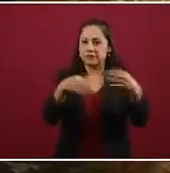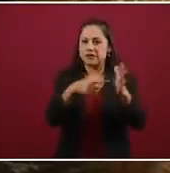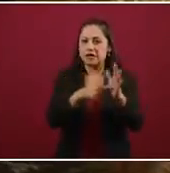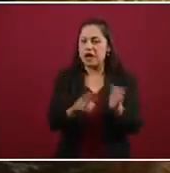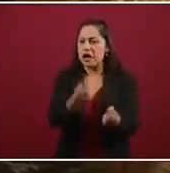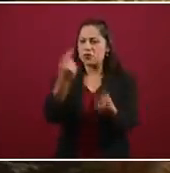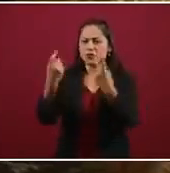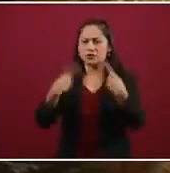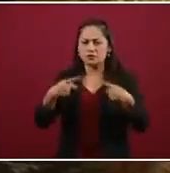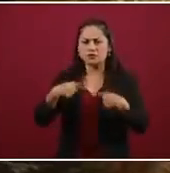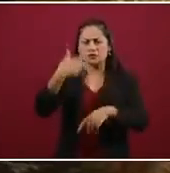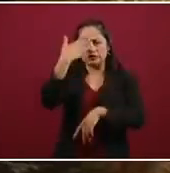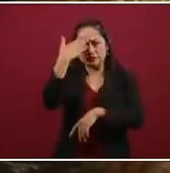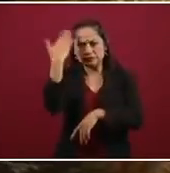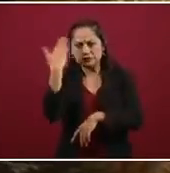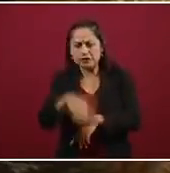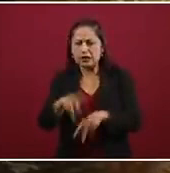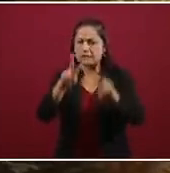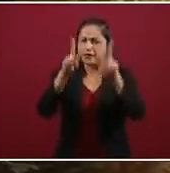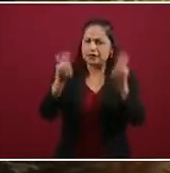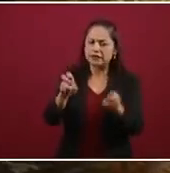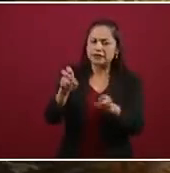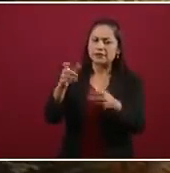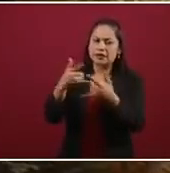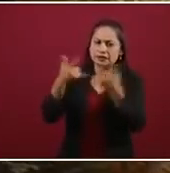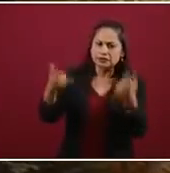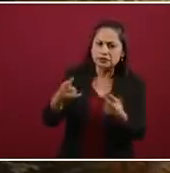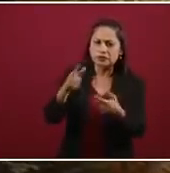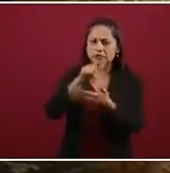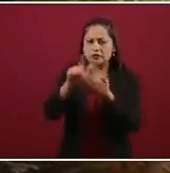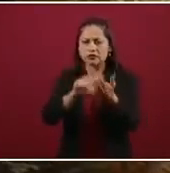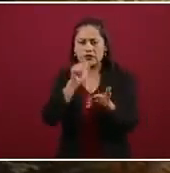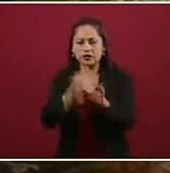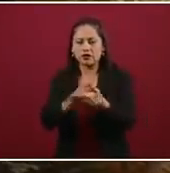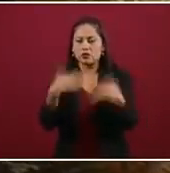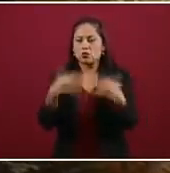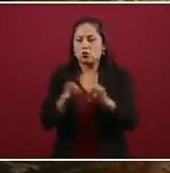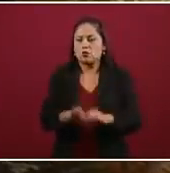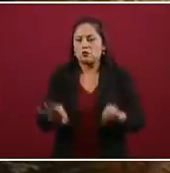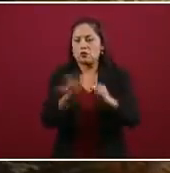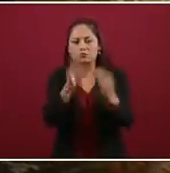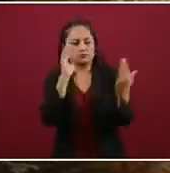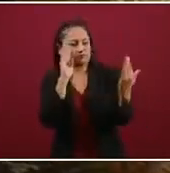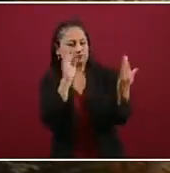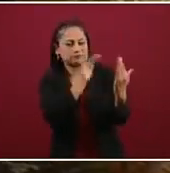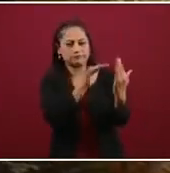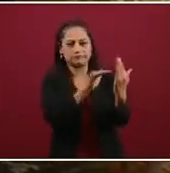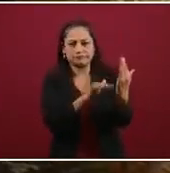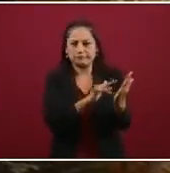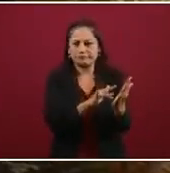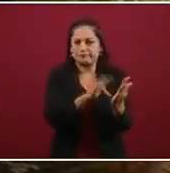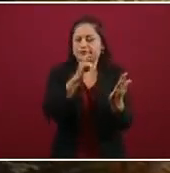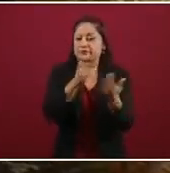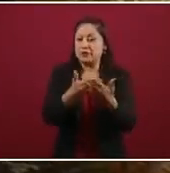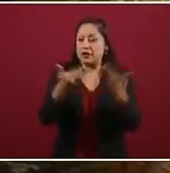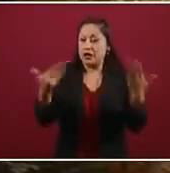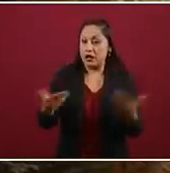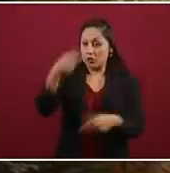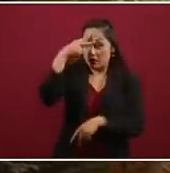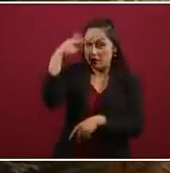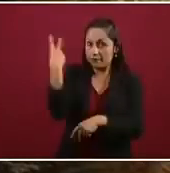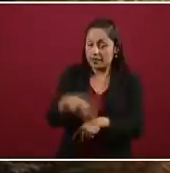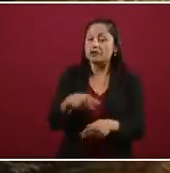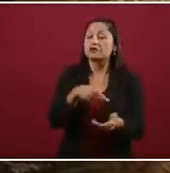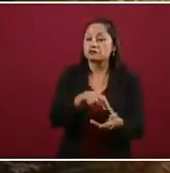historia o en las leyes, significa muy importante analizar y leer, porque bajo estas ideas se ha construido el país que hoy llamamos México.